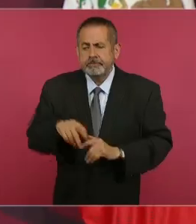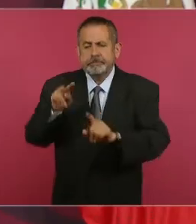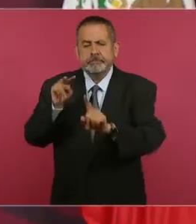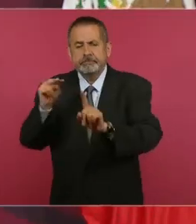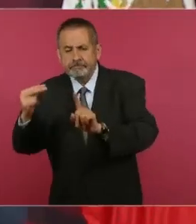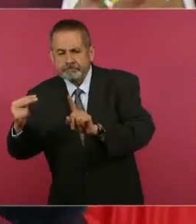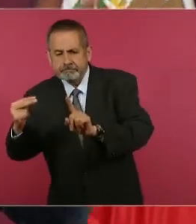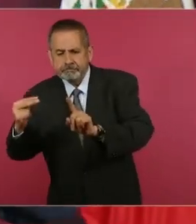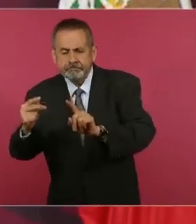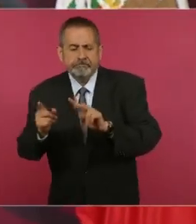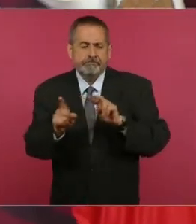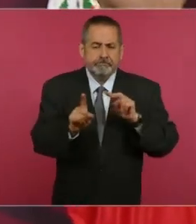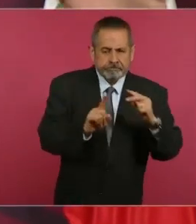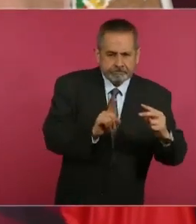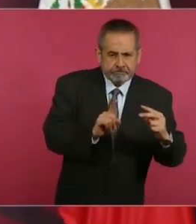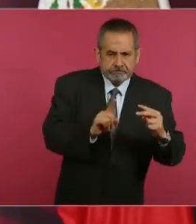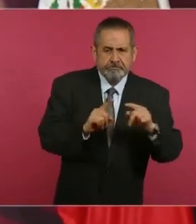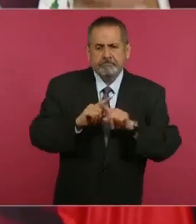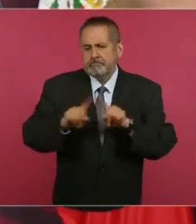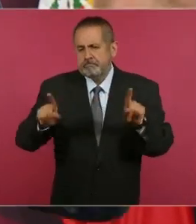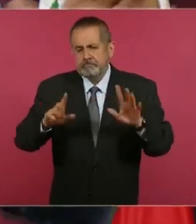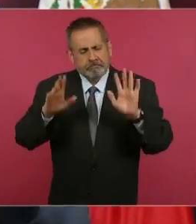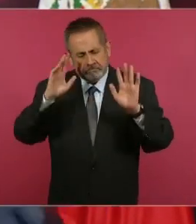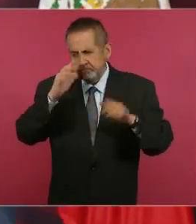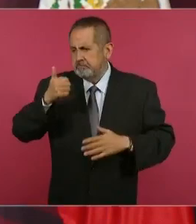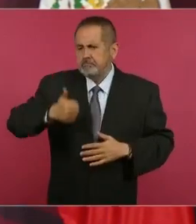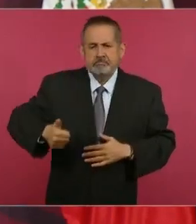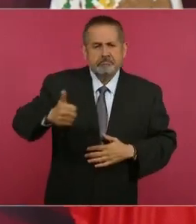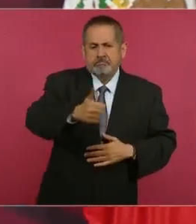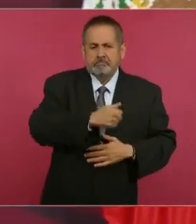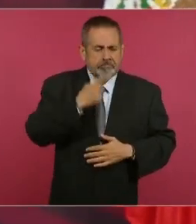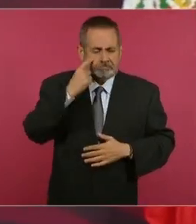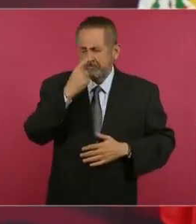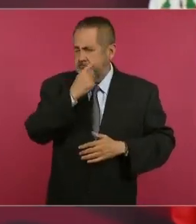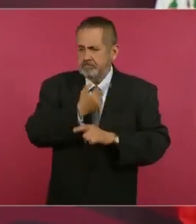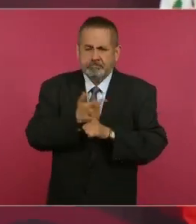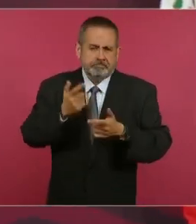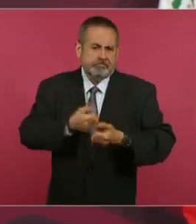concepciones, ¿no?, de cada quien, y somos libres.